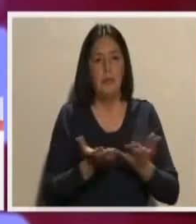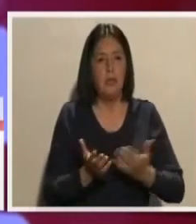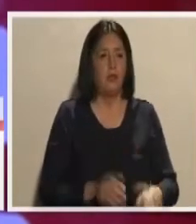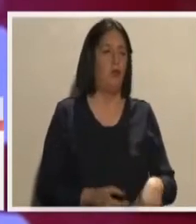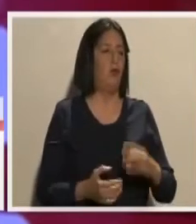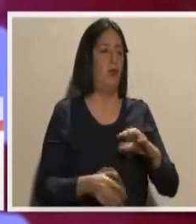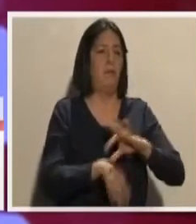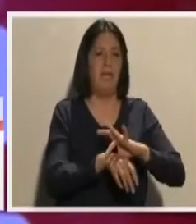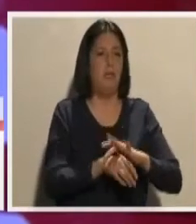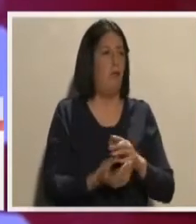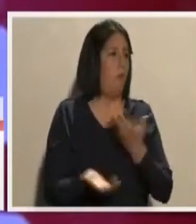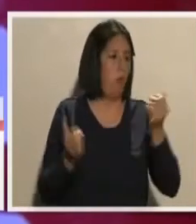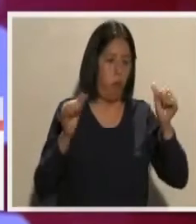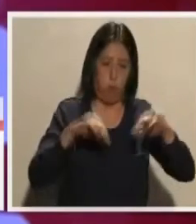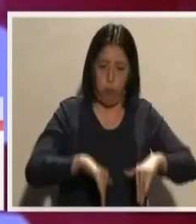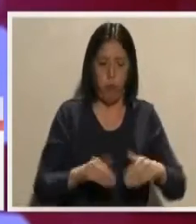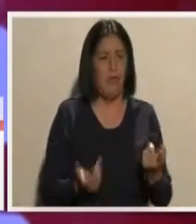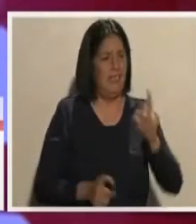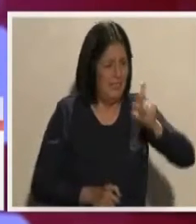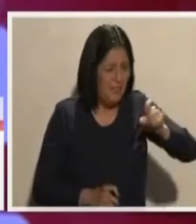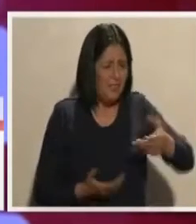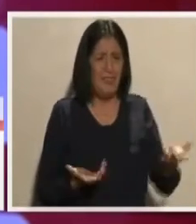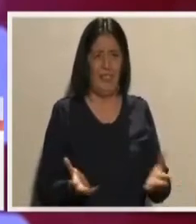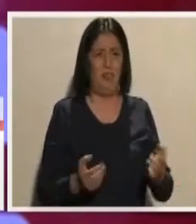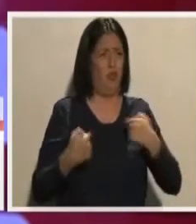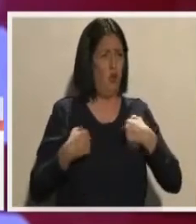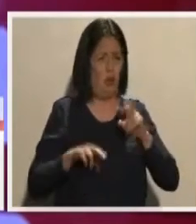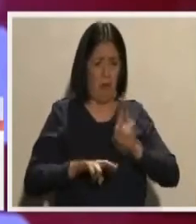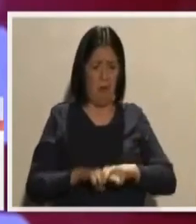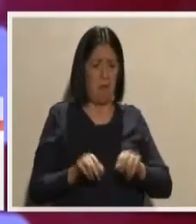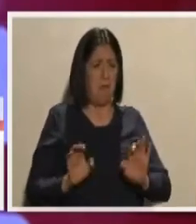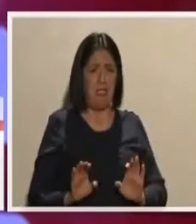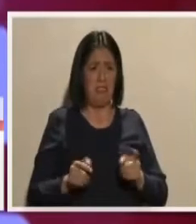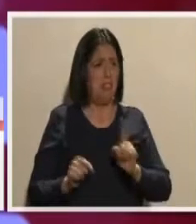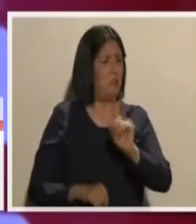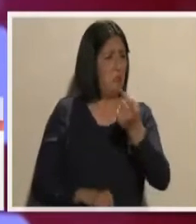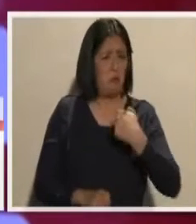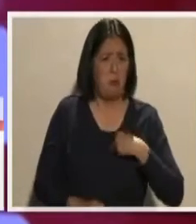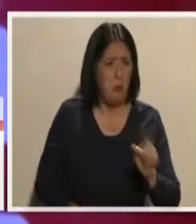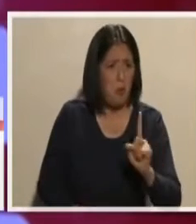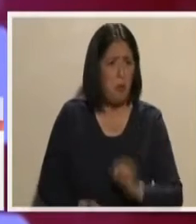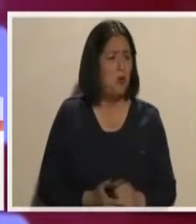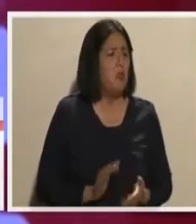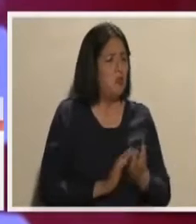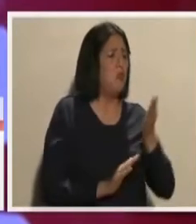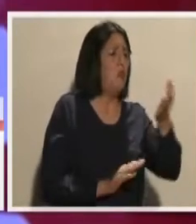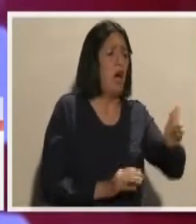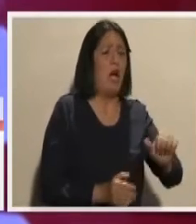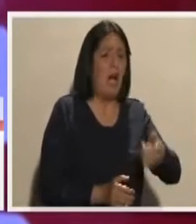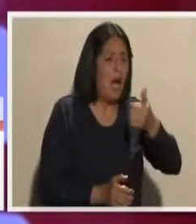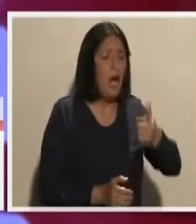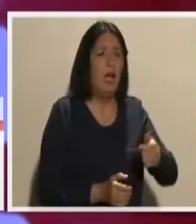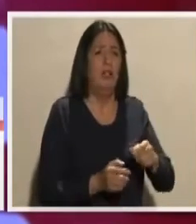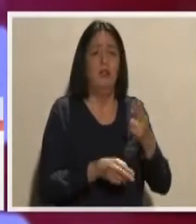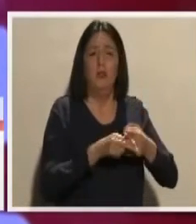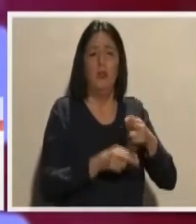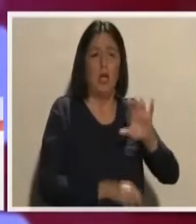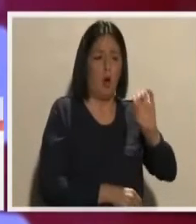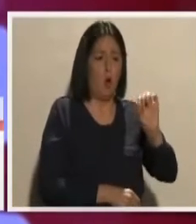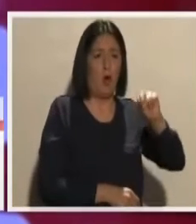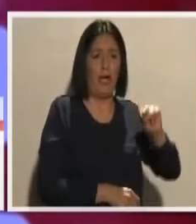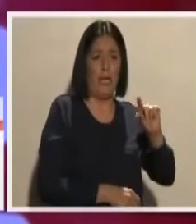Eso es lo que tenemos que hacer. Yo no soy de escritorio, yo fundé Agua Limpia, una